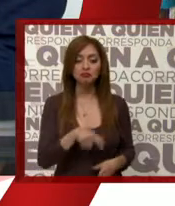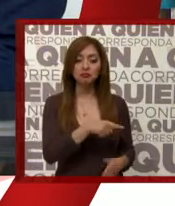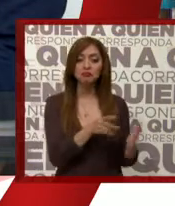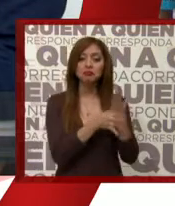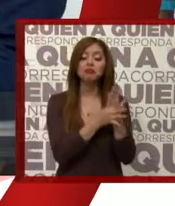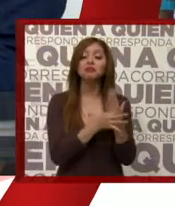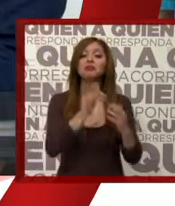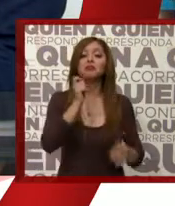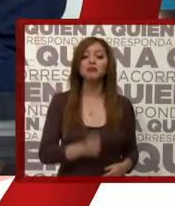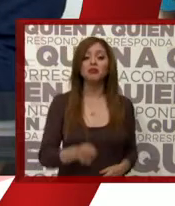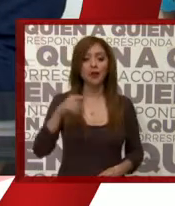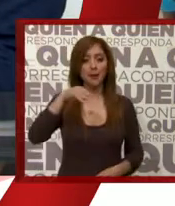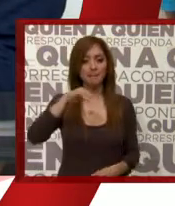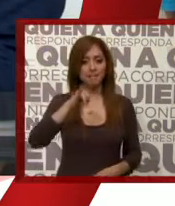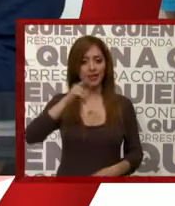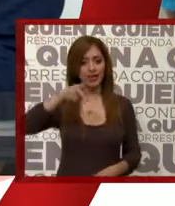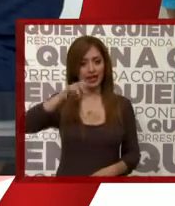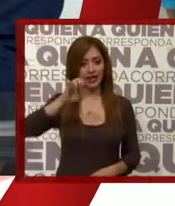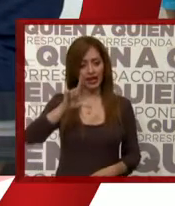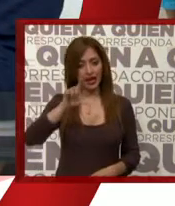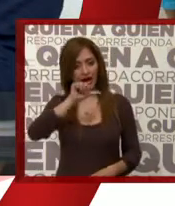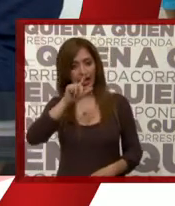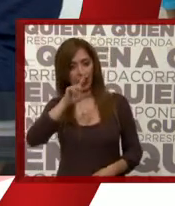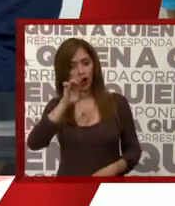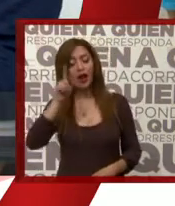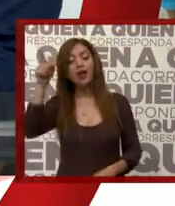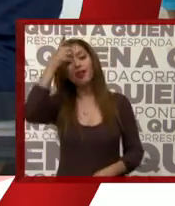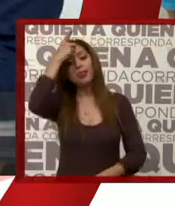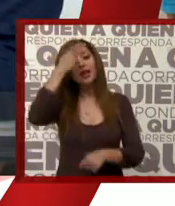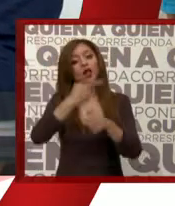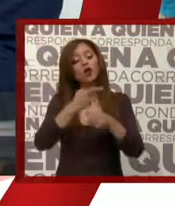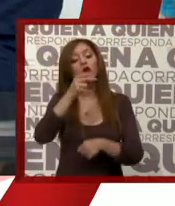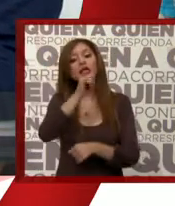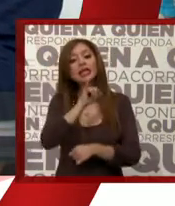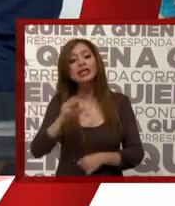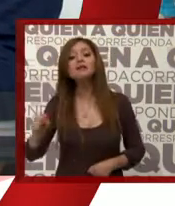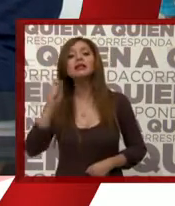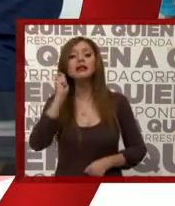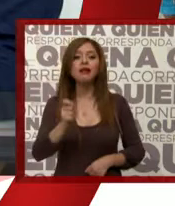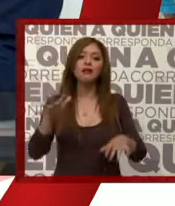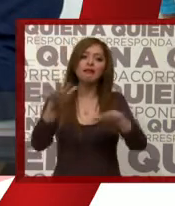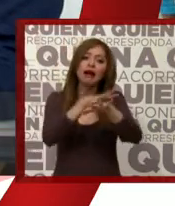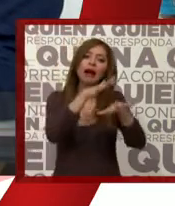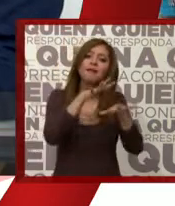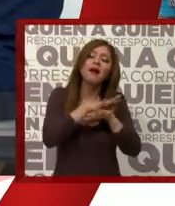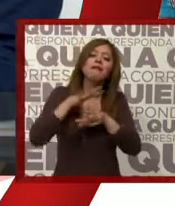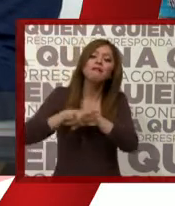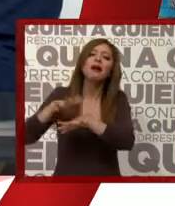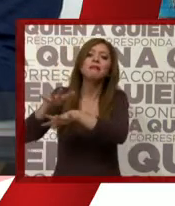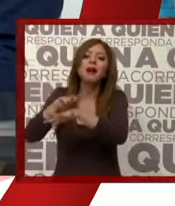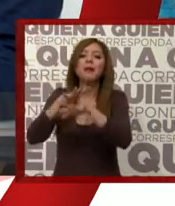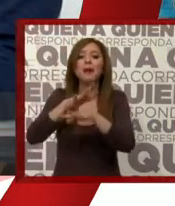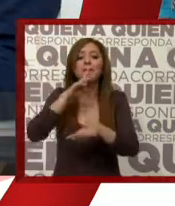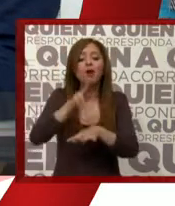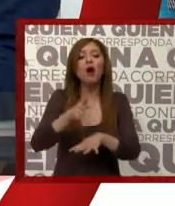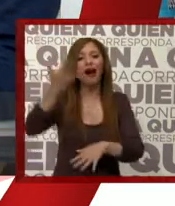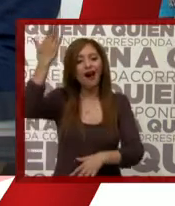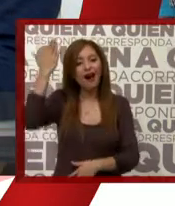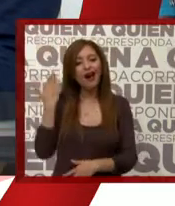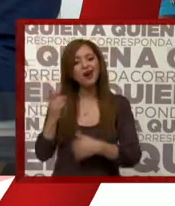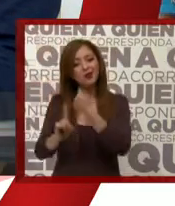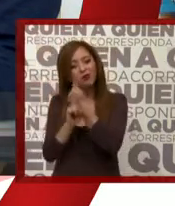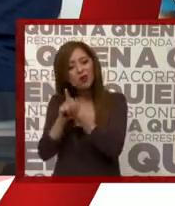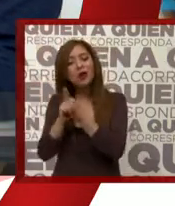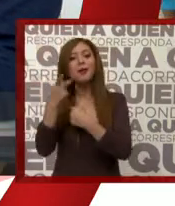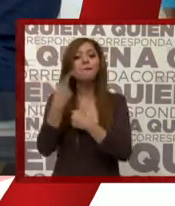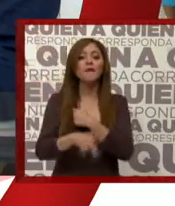lucha que está haciendo Miquel Arriola Peñalosa, que es el director del seguro, cambiar el seguro en muchas áreas, atender mucho mejor. Están preparando,